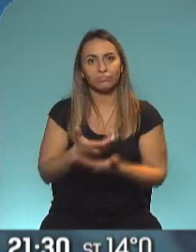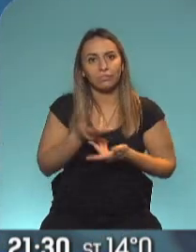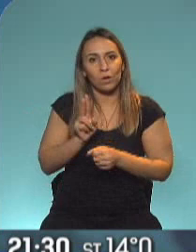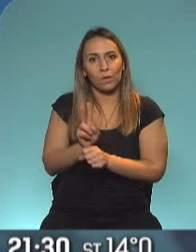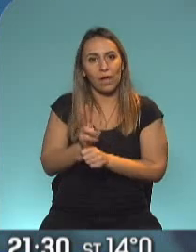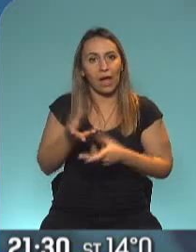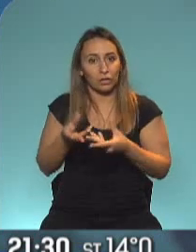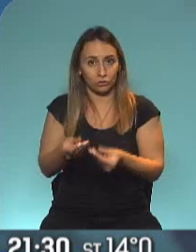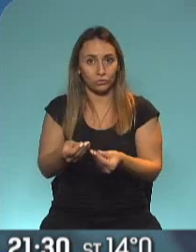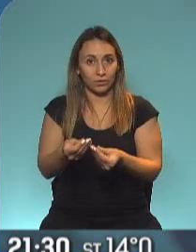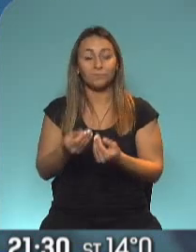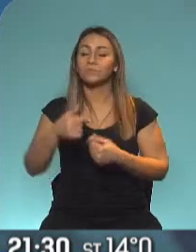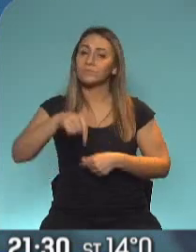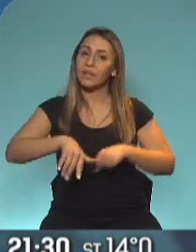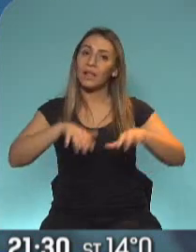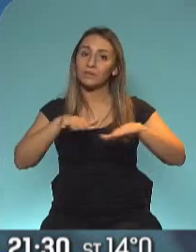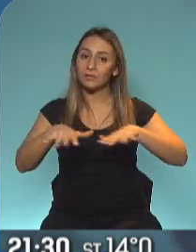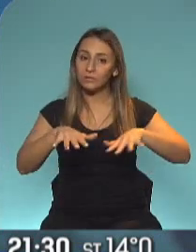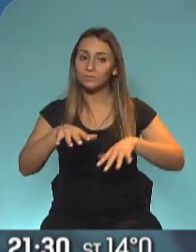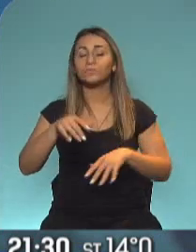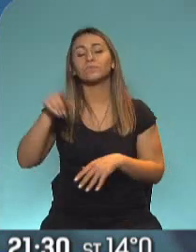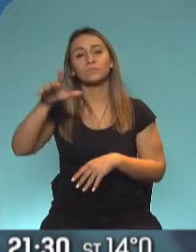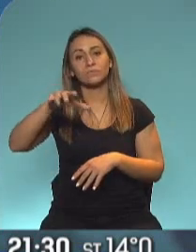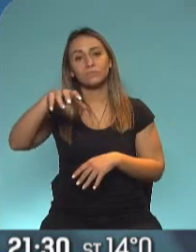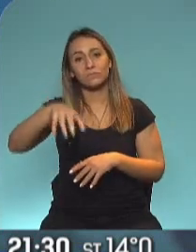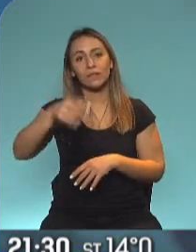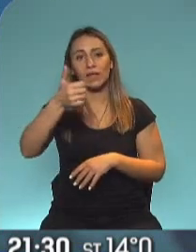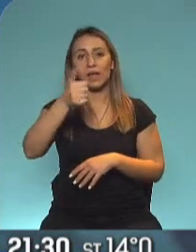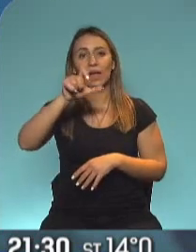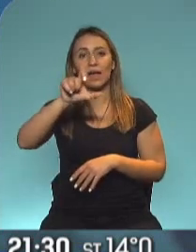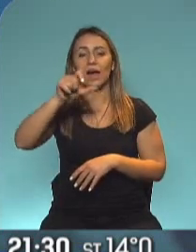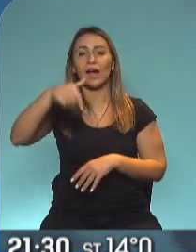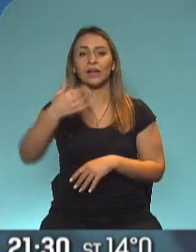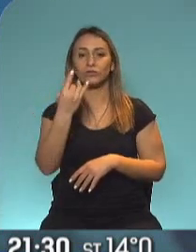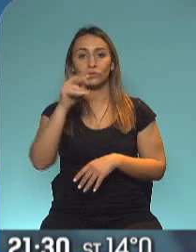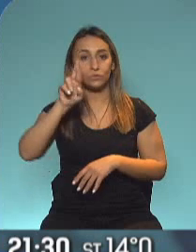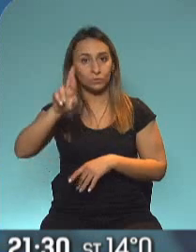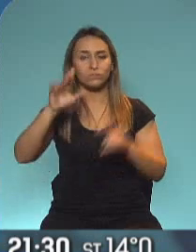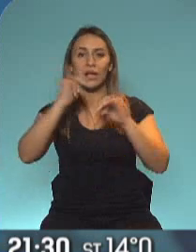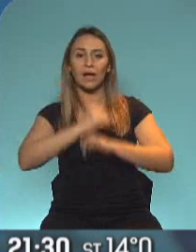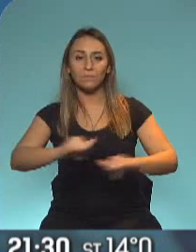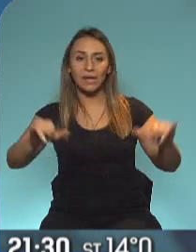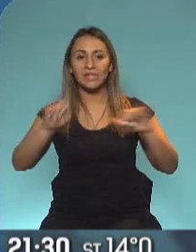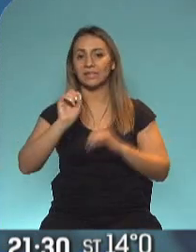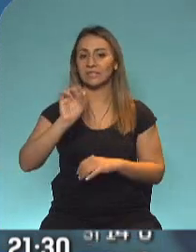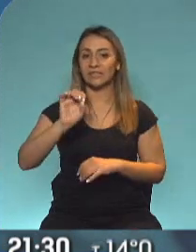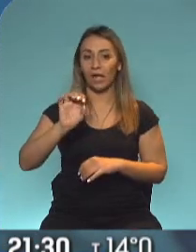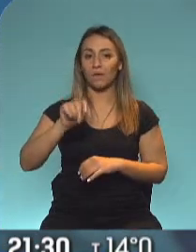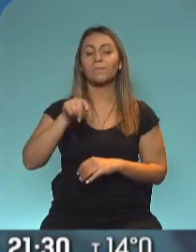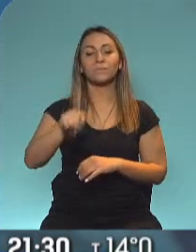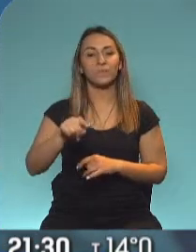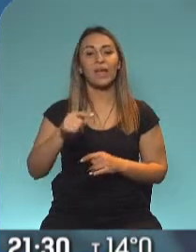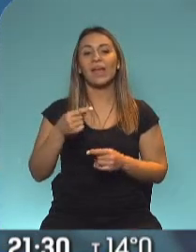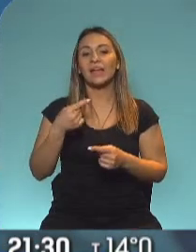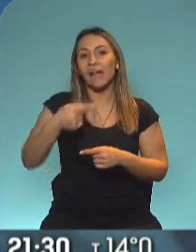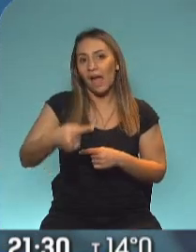motivos. En este contexto, ACNUR lanzó una campaña que se llama Cada Acción Cuenta. Y esto tiene